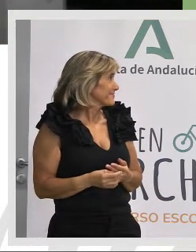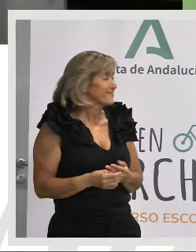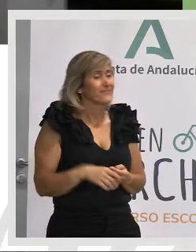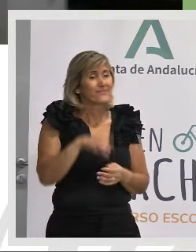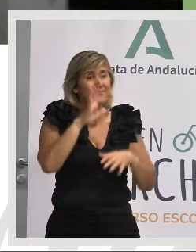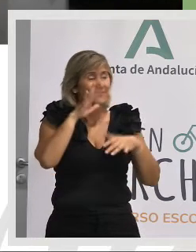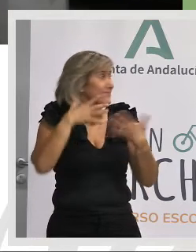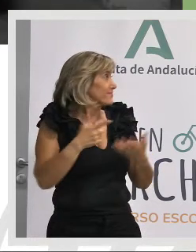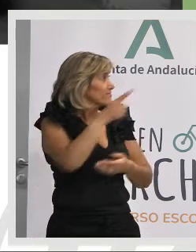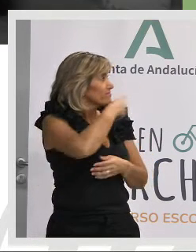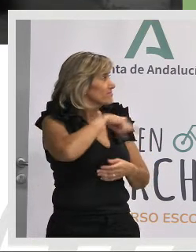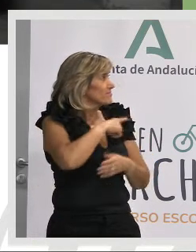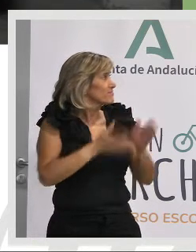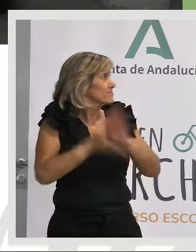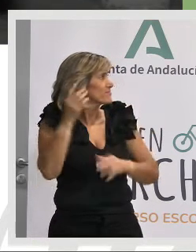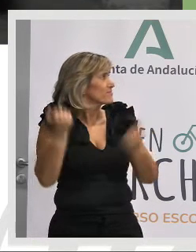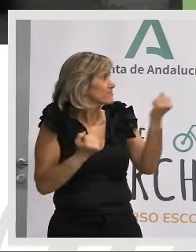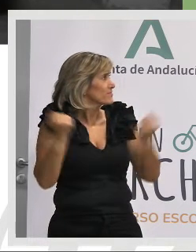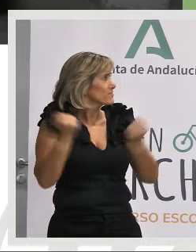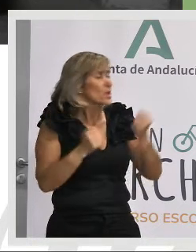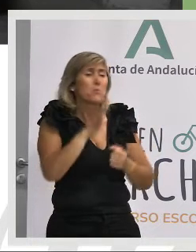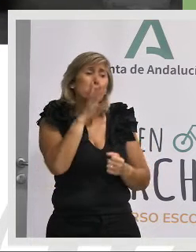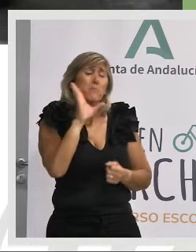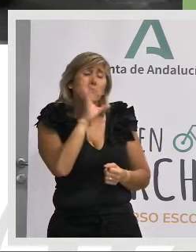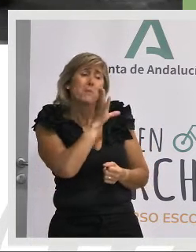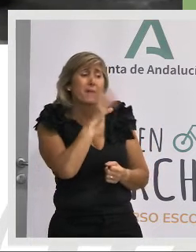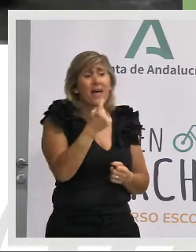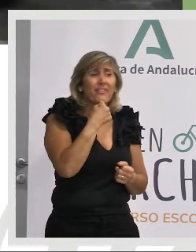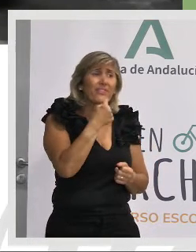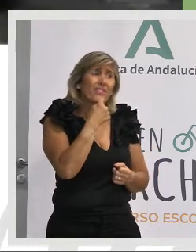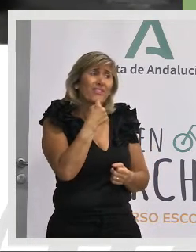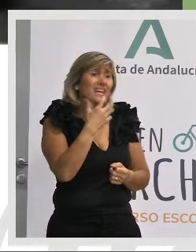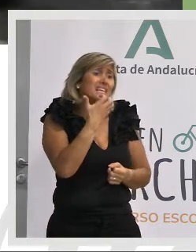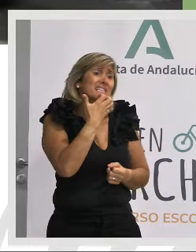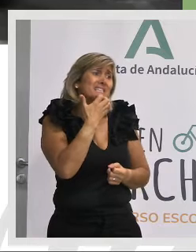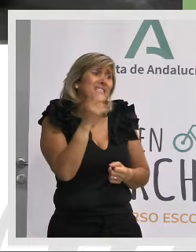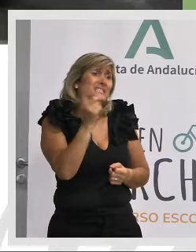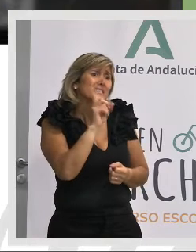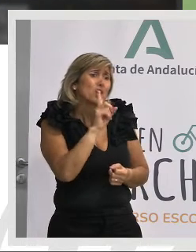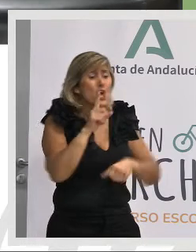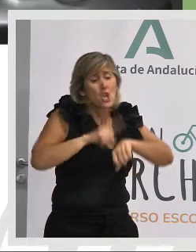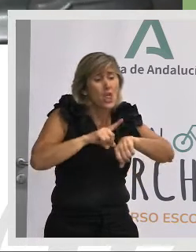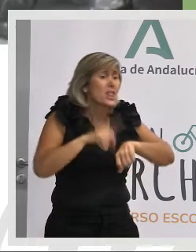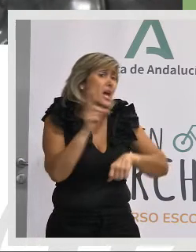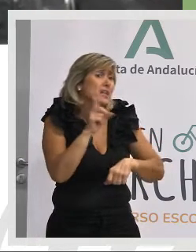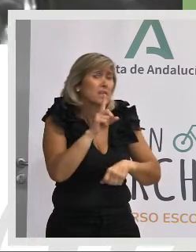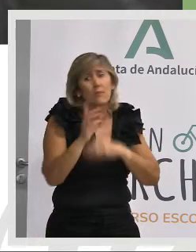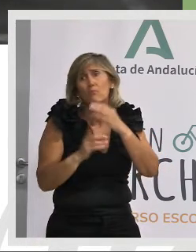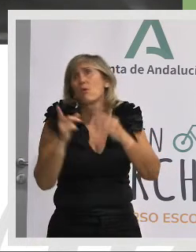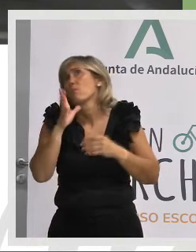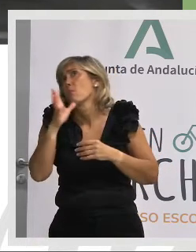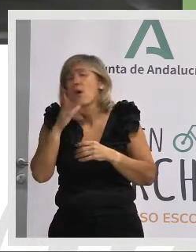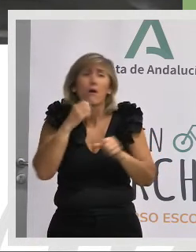Vamos en coche porque mi mamá dice que si no, no le da tiempo a llegar a su